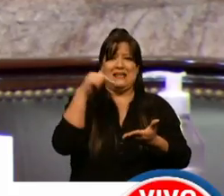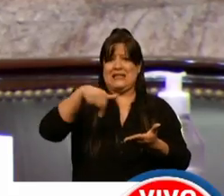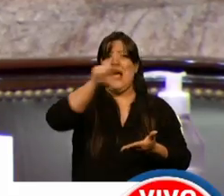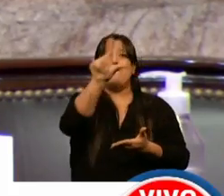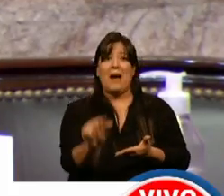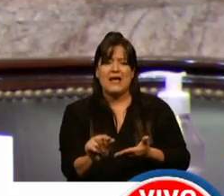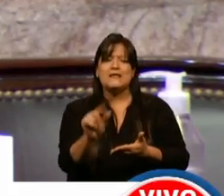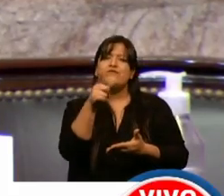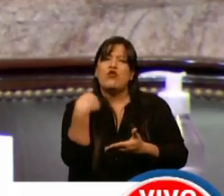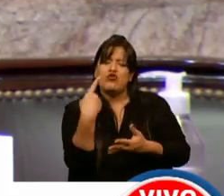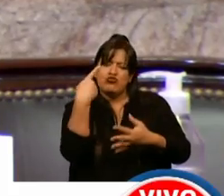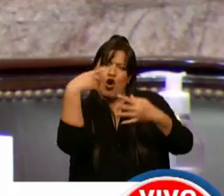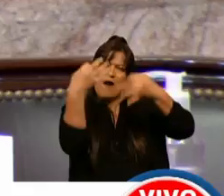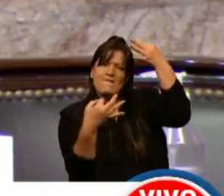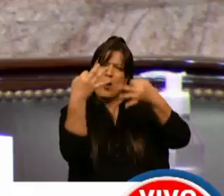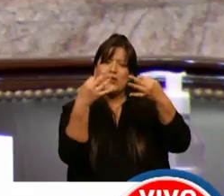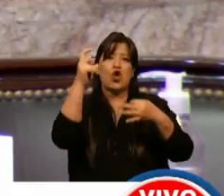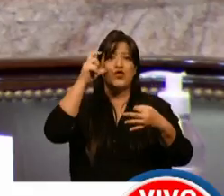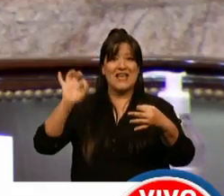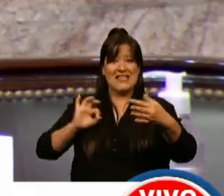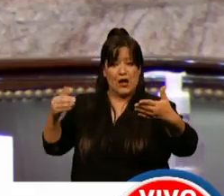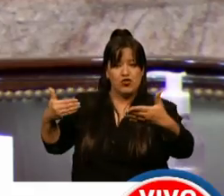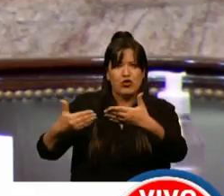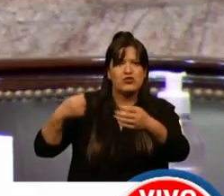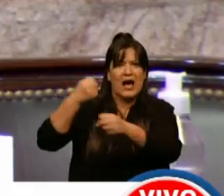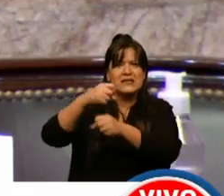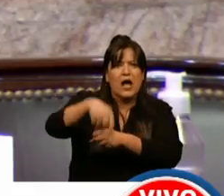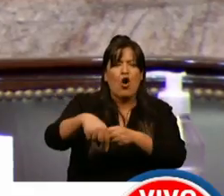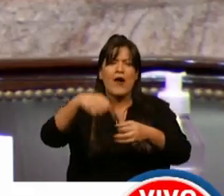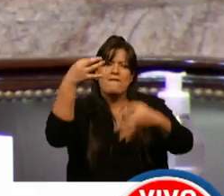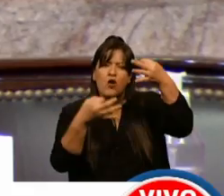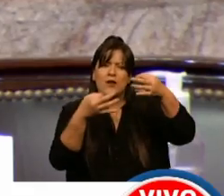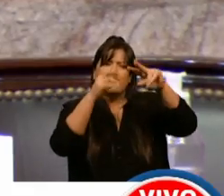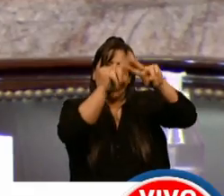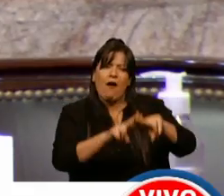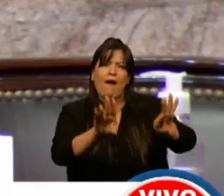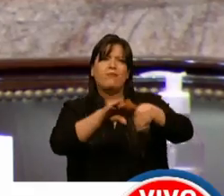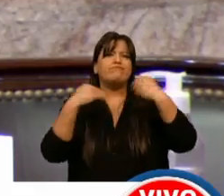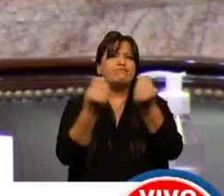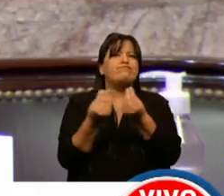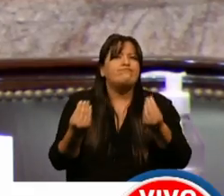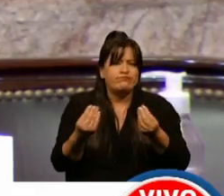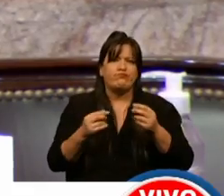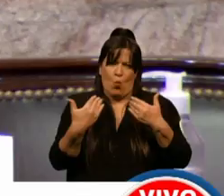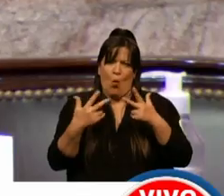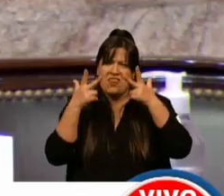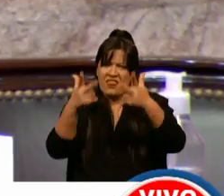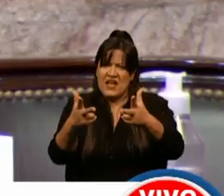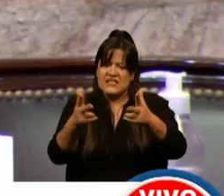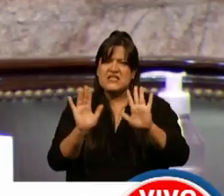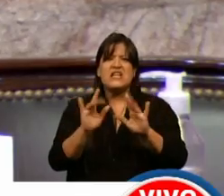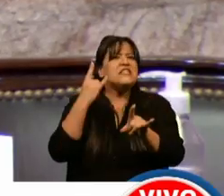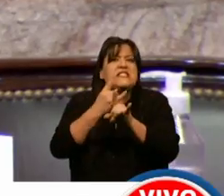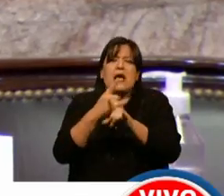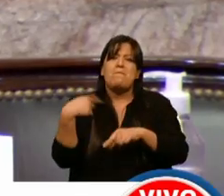una evaluación de los últimos 10 años podemos decir sin temor a equivocarnos que siempre